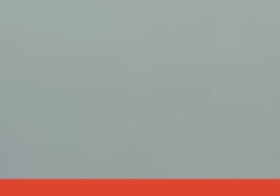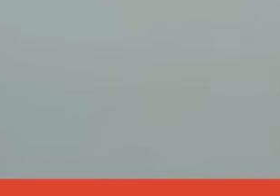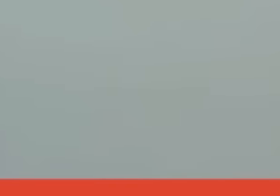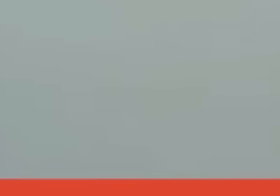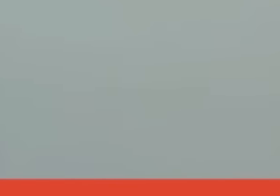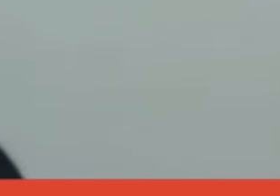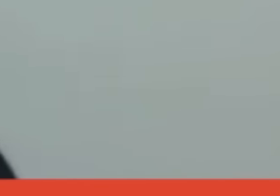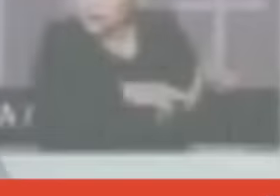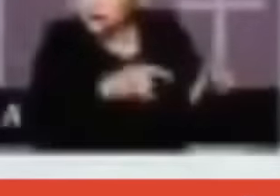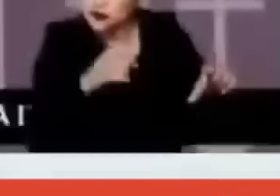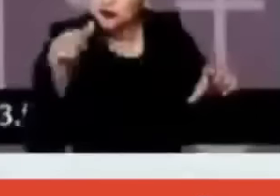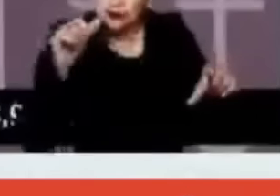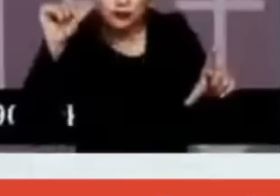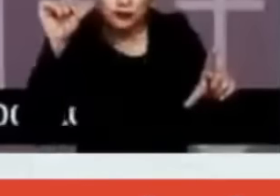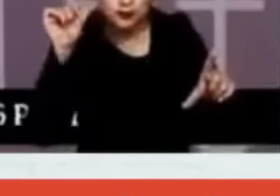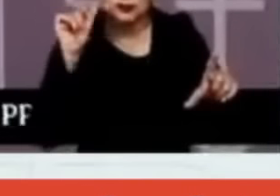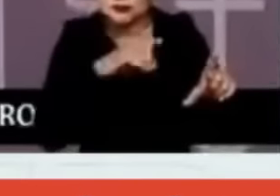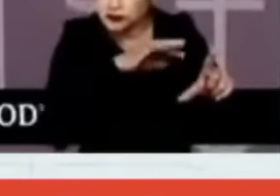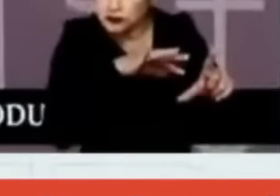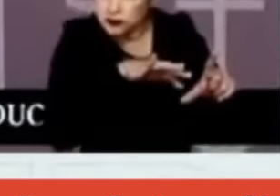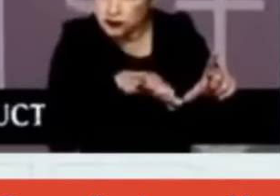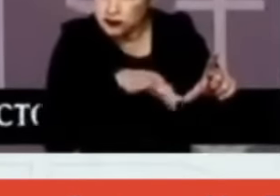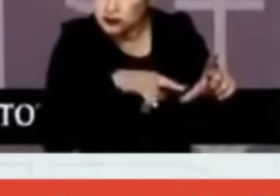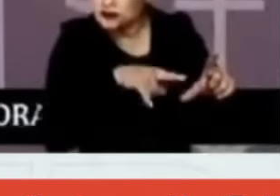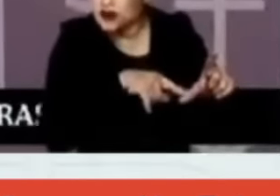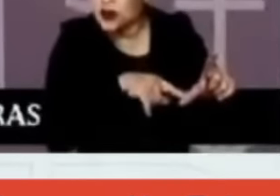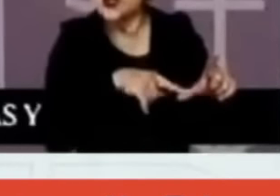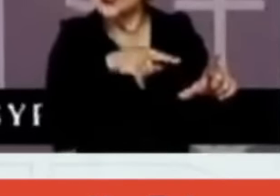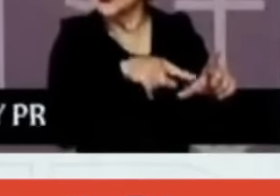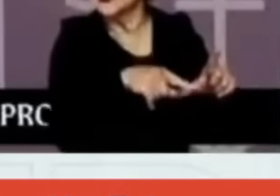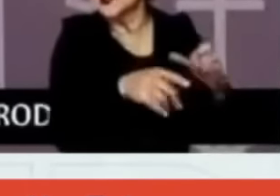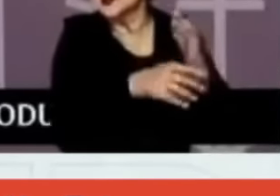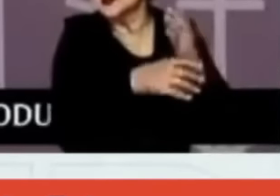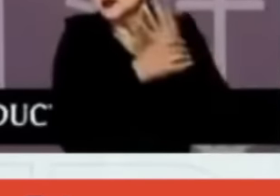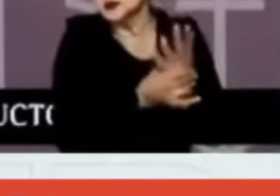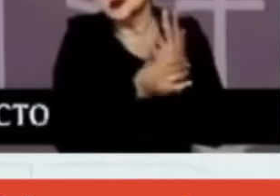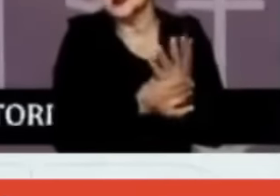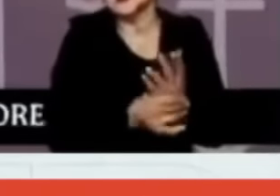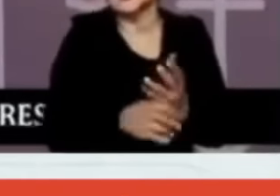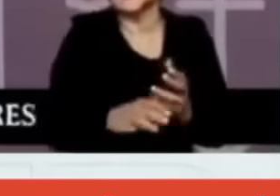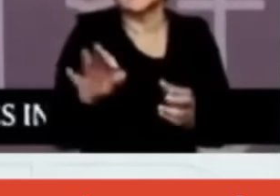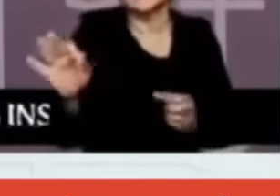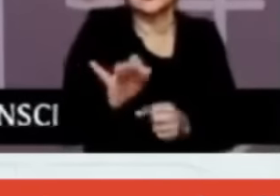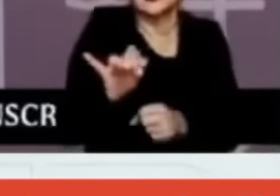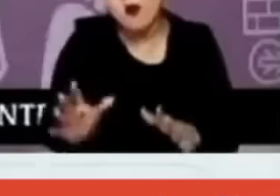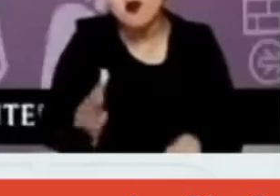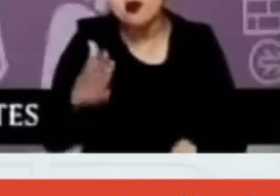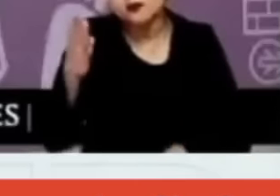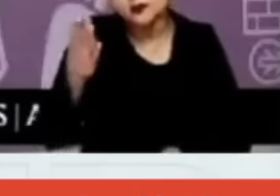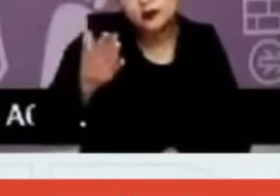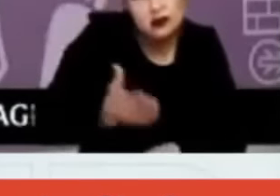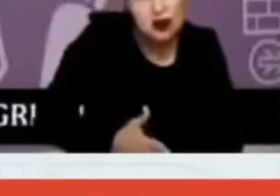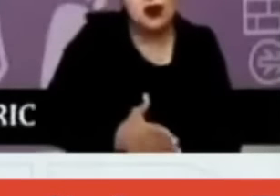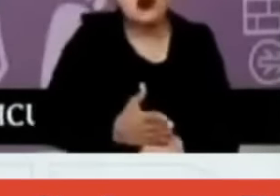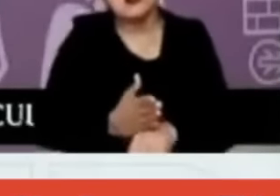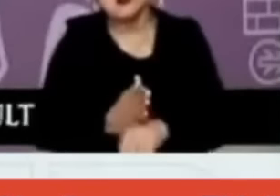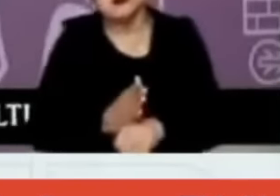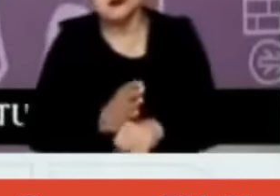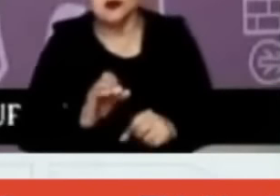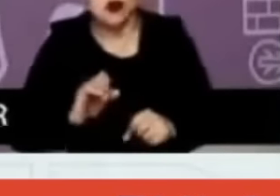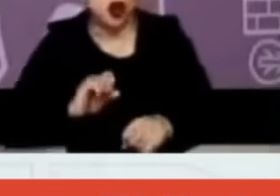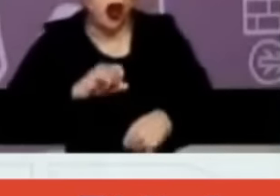pues entonces tendrá alguna forma en que pueda declarar, pueda demostrarlo, no solo con el pasaporte, sino con algún video,